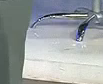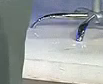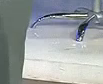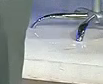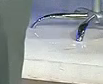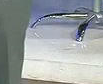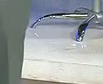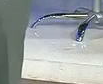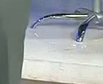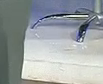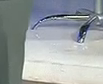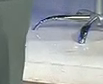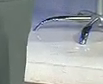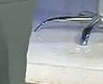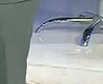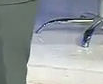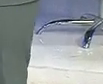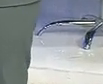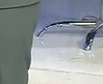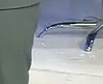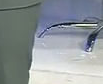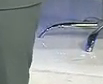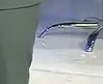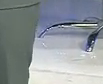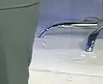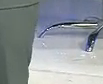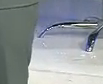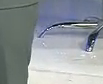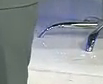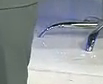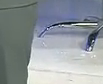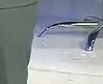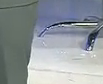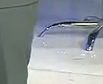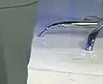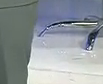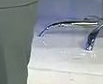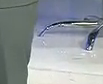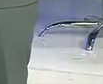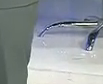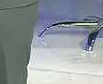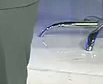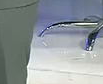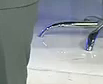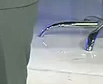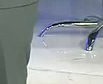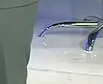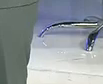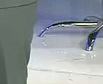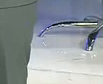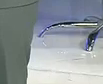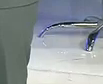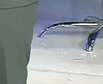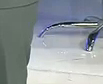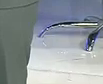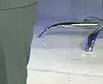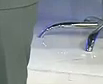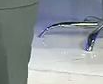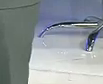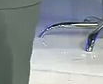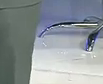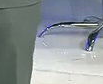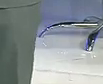noticia oiga quiero aprovechar un saludito para nuestro productor preferido walter garcía nuestro querido guaguis